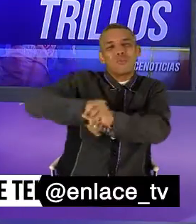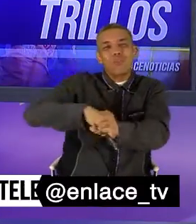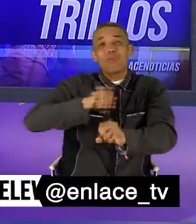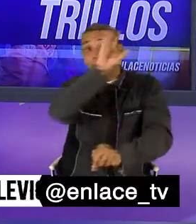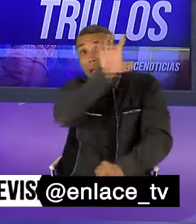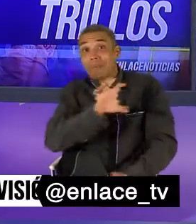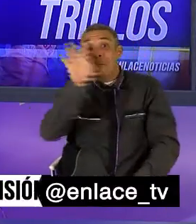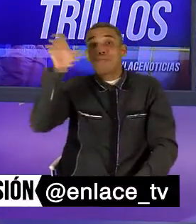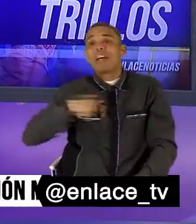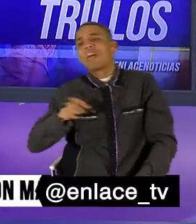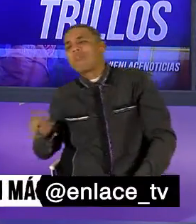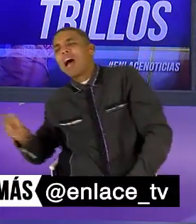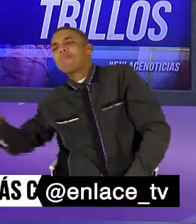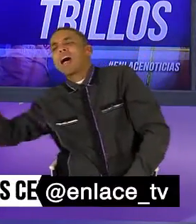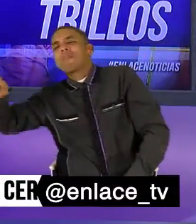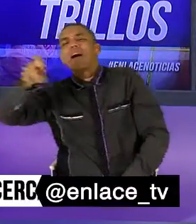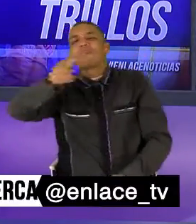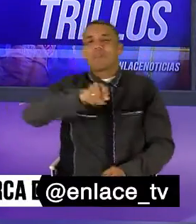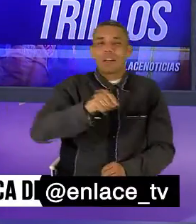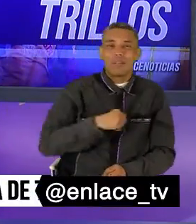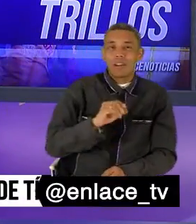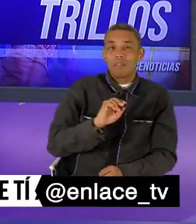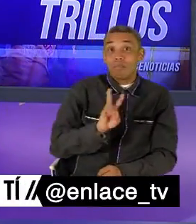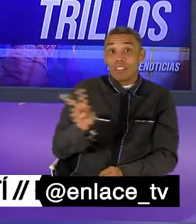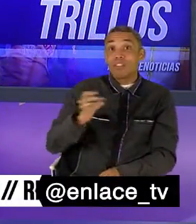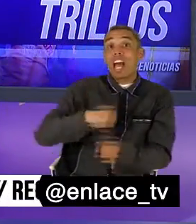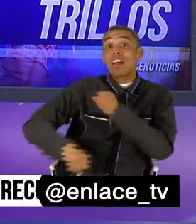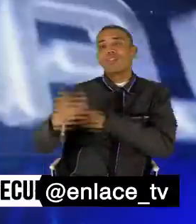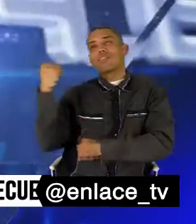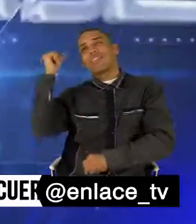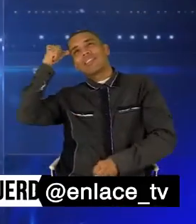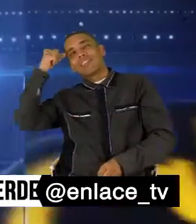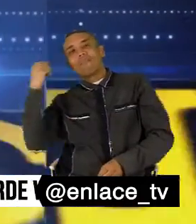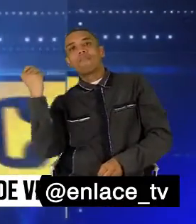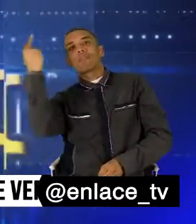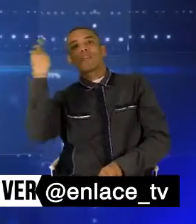justo en el estadio donde este martes Colombia enfrentará a Paraguay.